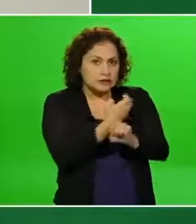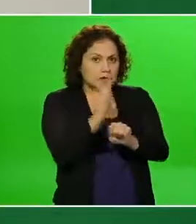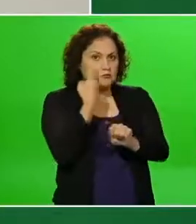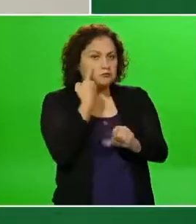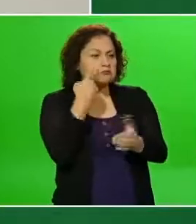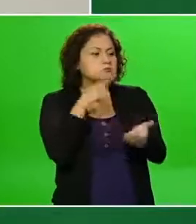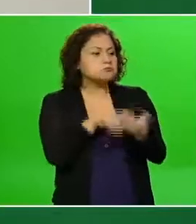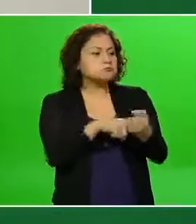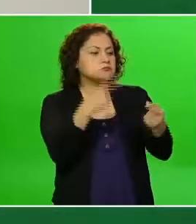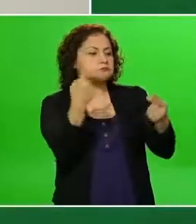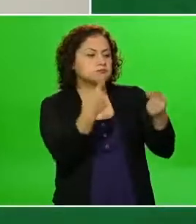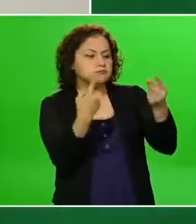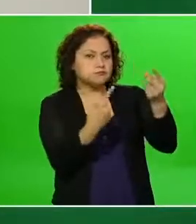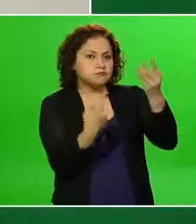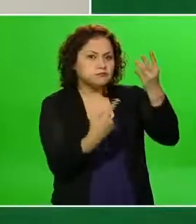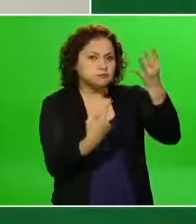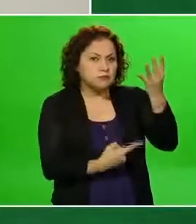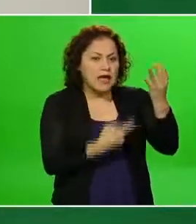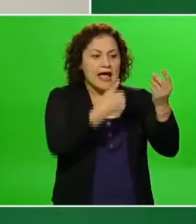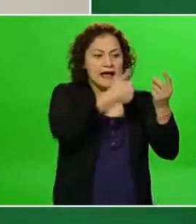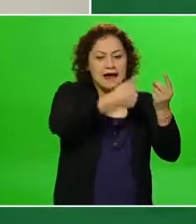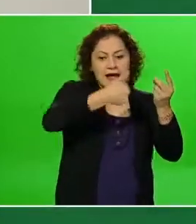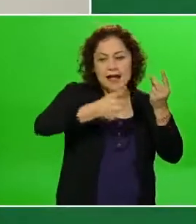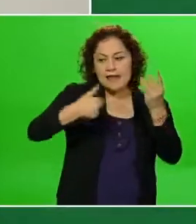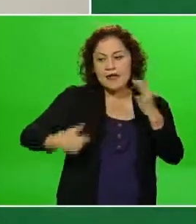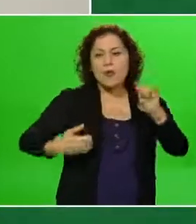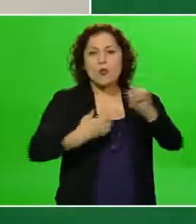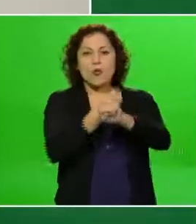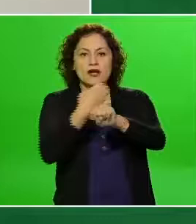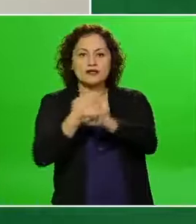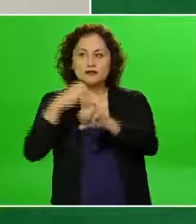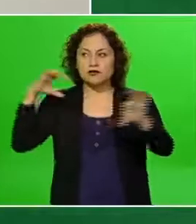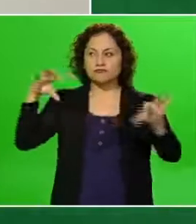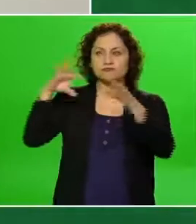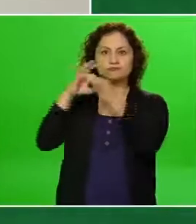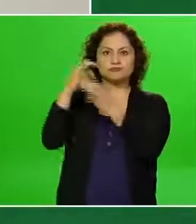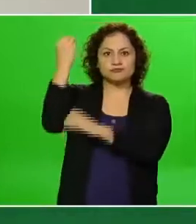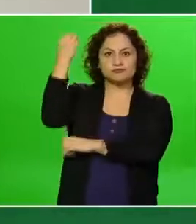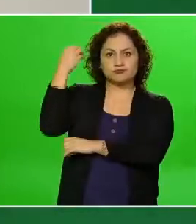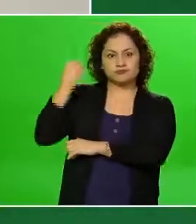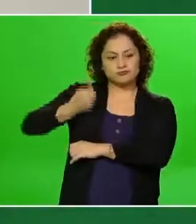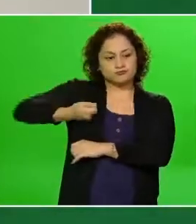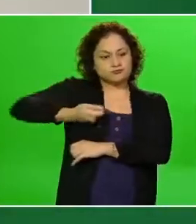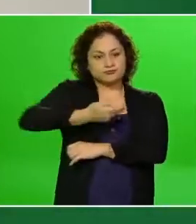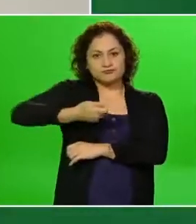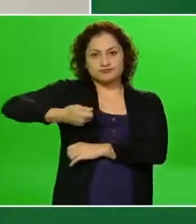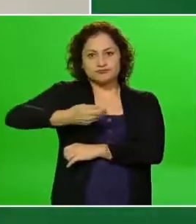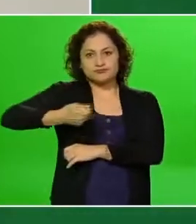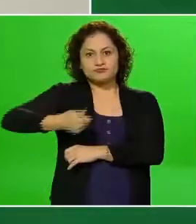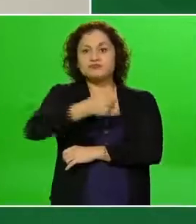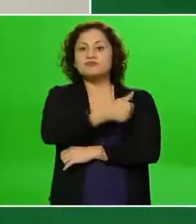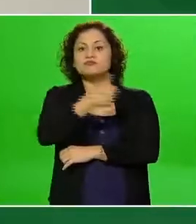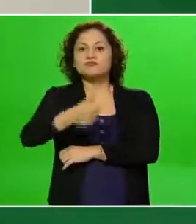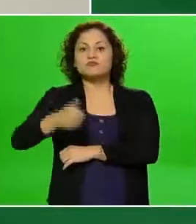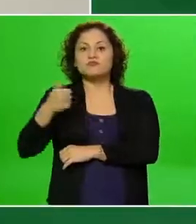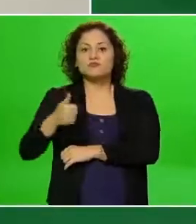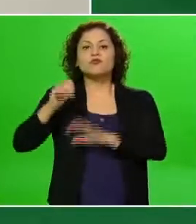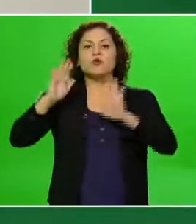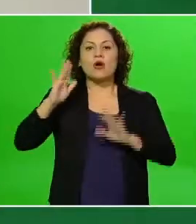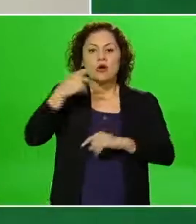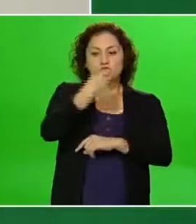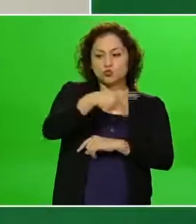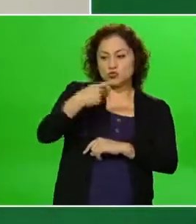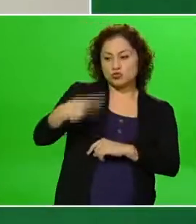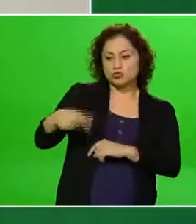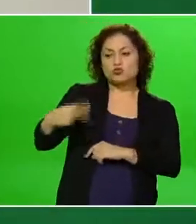las 32 entidades federativas, para que cada una pueda conocer cuál es su riesgo que aplicará en las siguientes